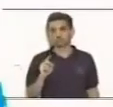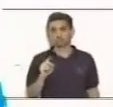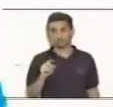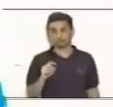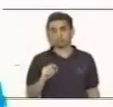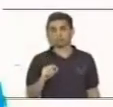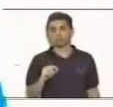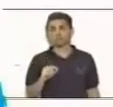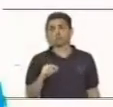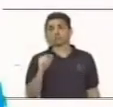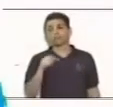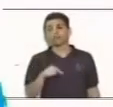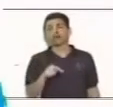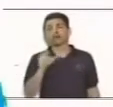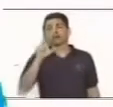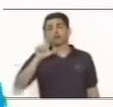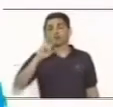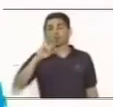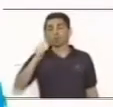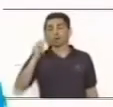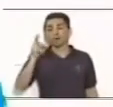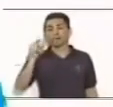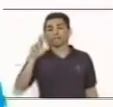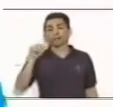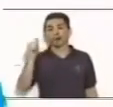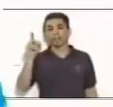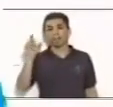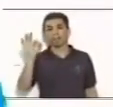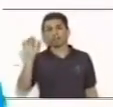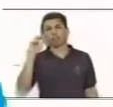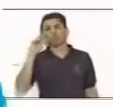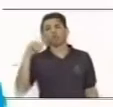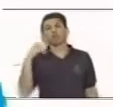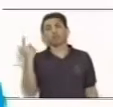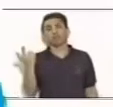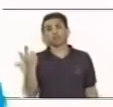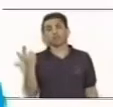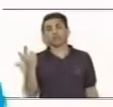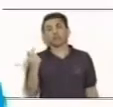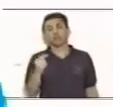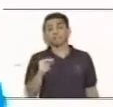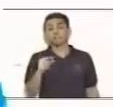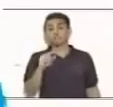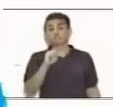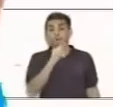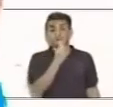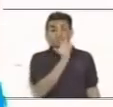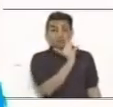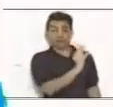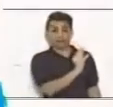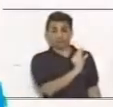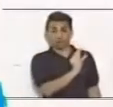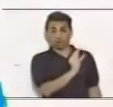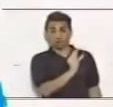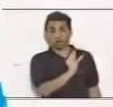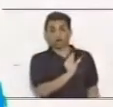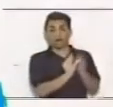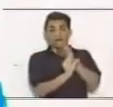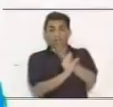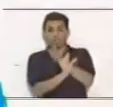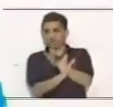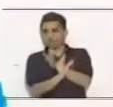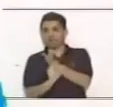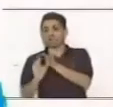Siguiente, que era cuadrado, ¿por qué? Porque el primero y el tercer término